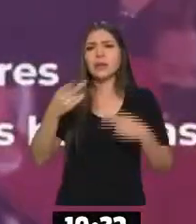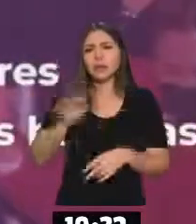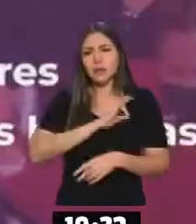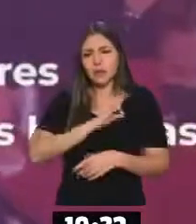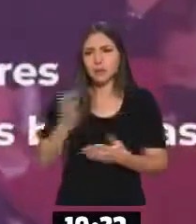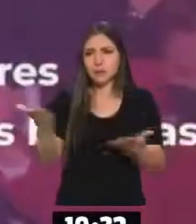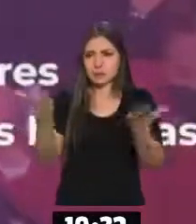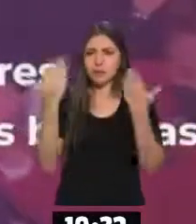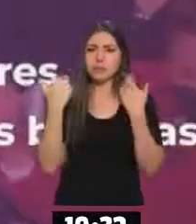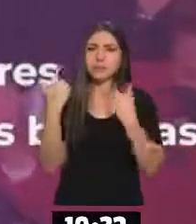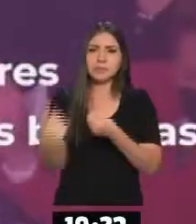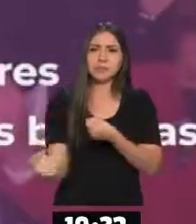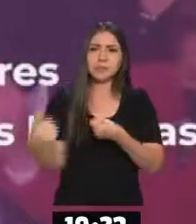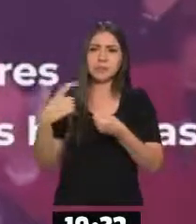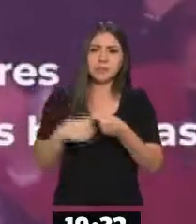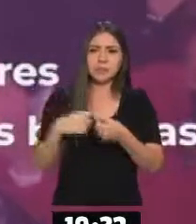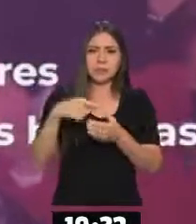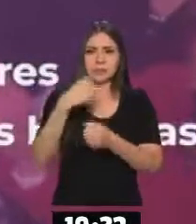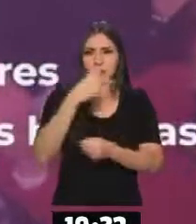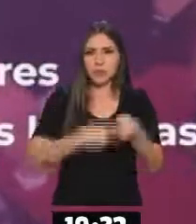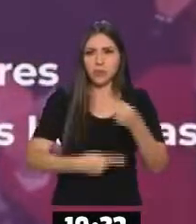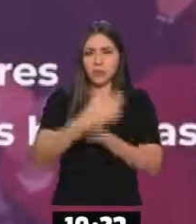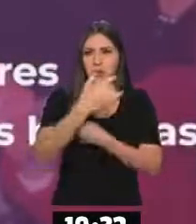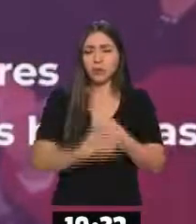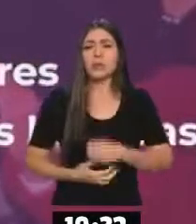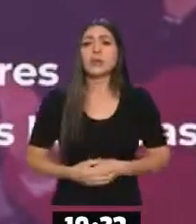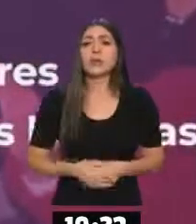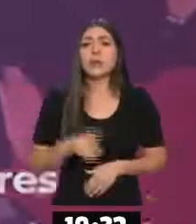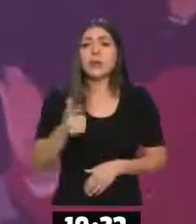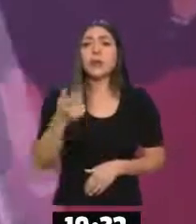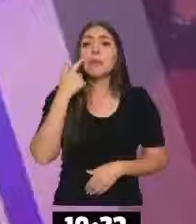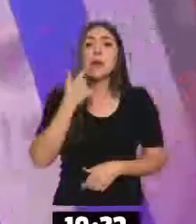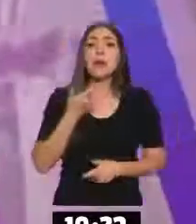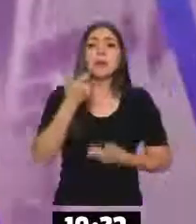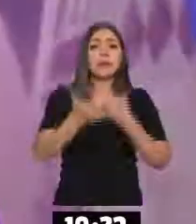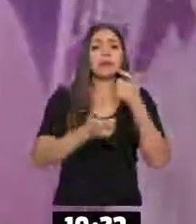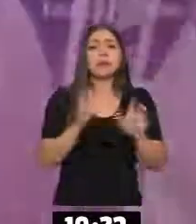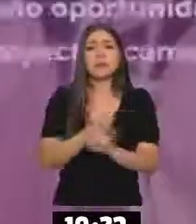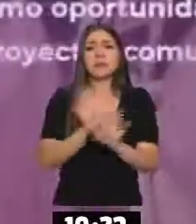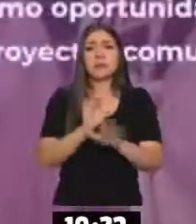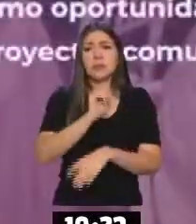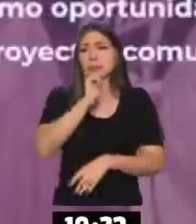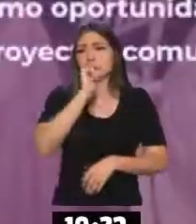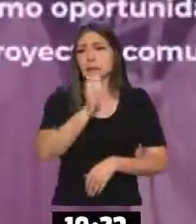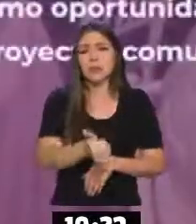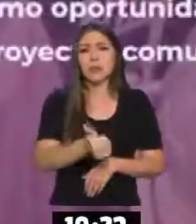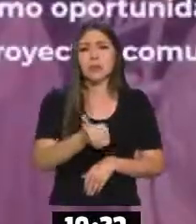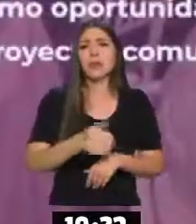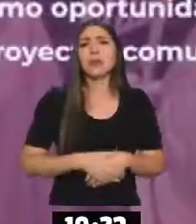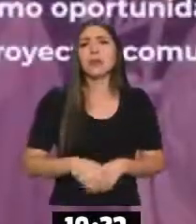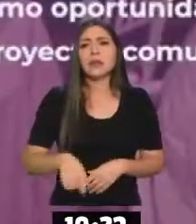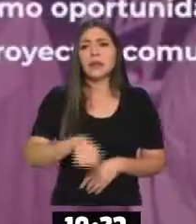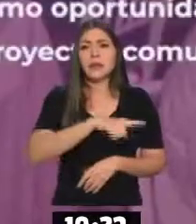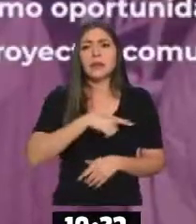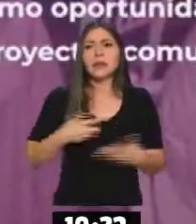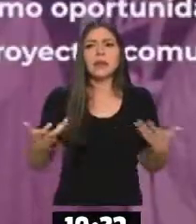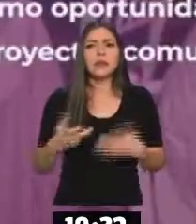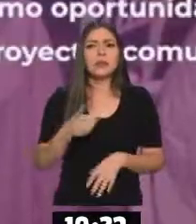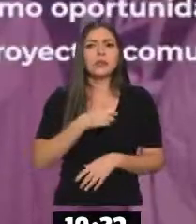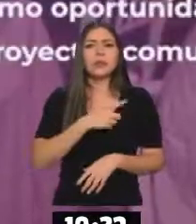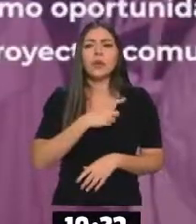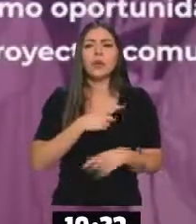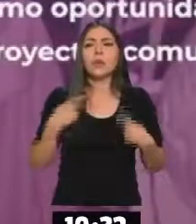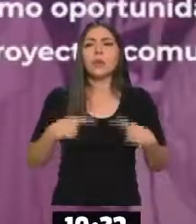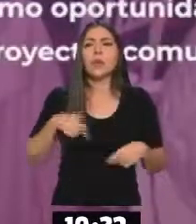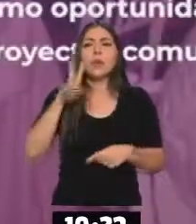proyecto de Mujeres Inquebrantables. Esto es sin fines de lucro, déjame te digo, Fernando, y que realmente lo que estamos sumando son